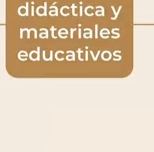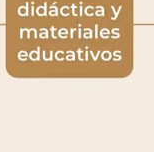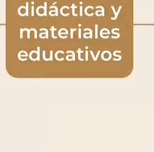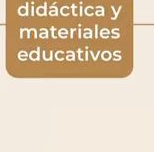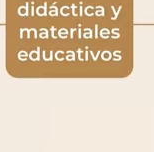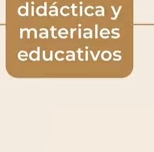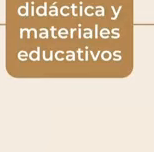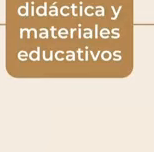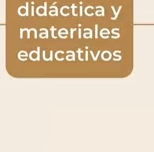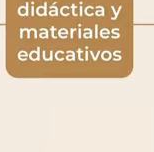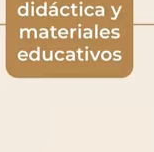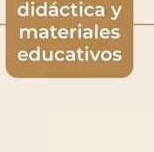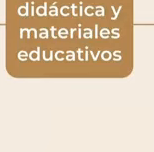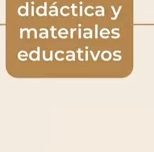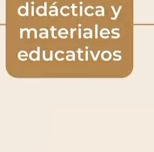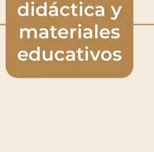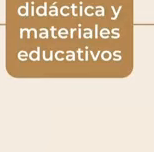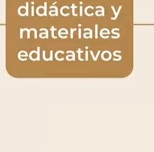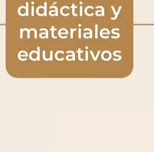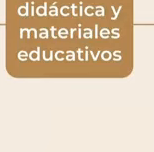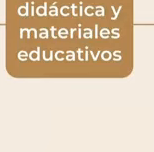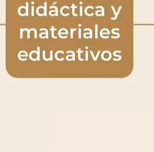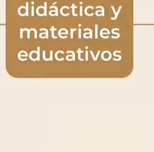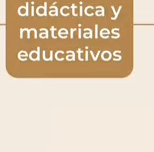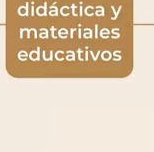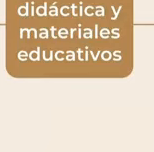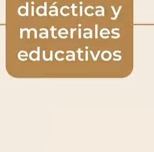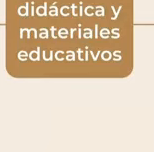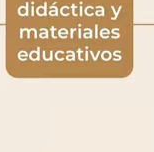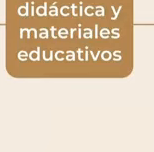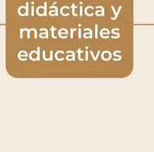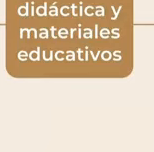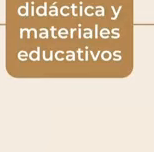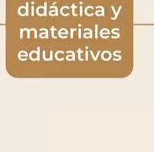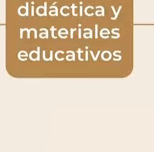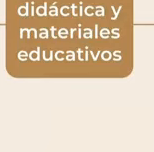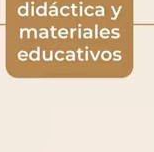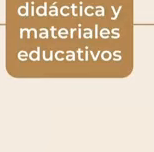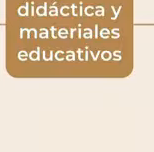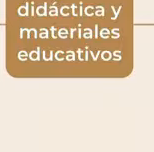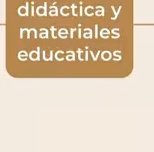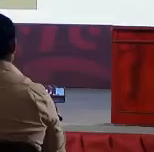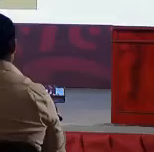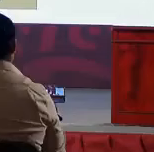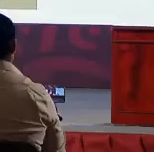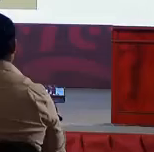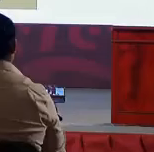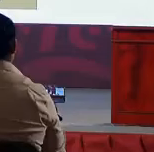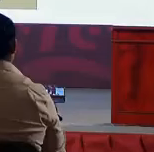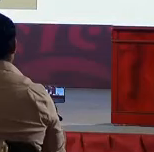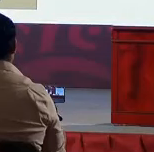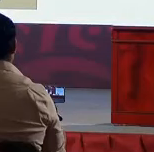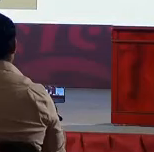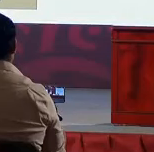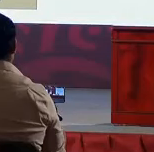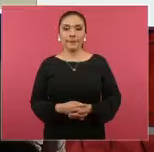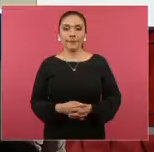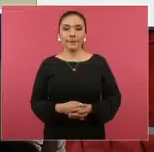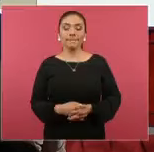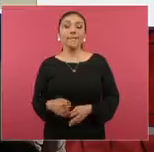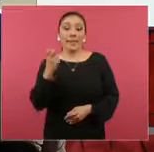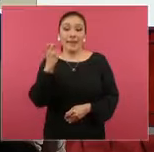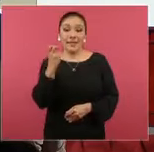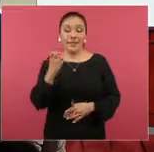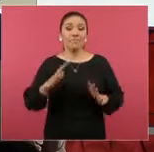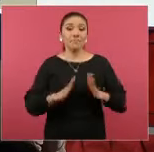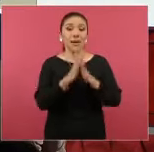como presencialmente, con los docentes. Esa fue la participación del Programa Nacional de